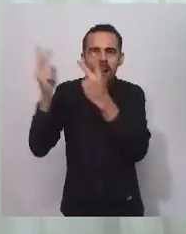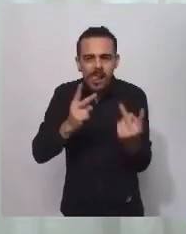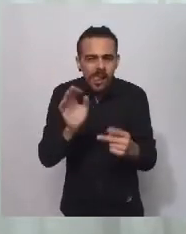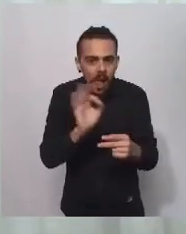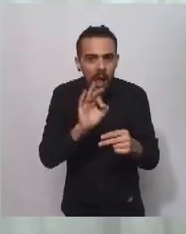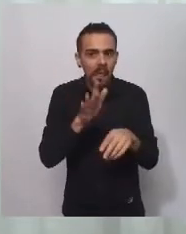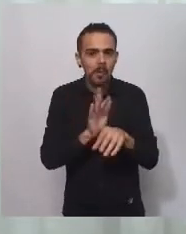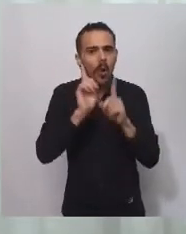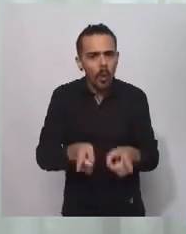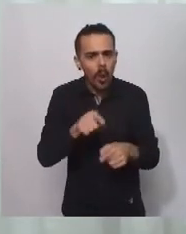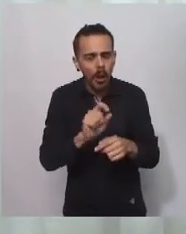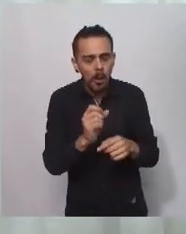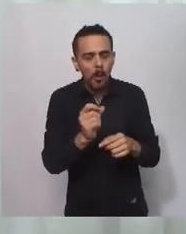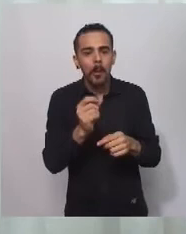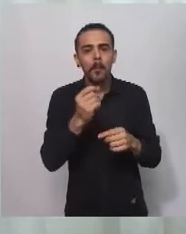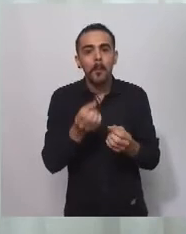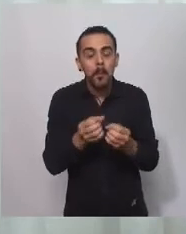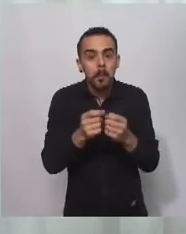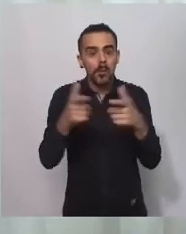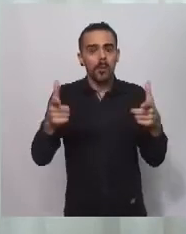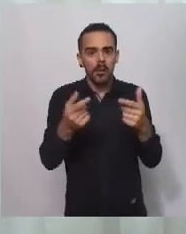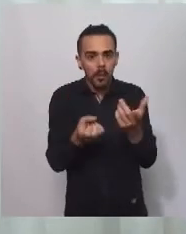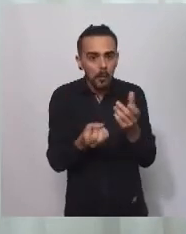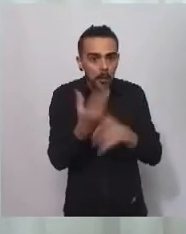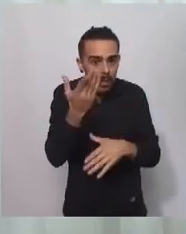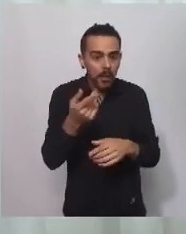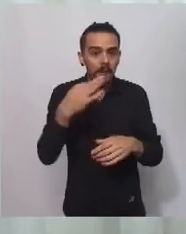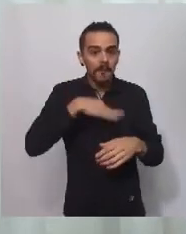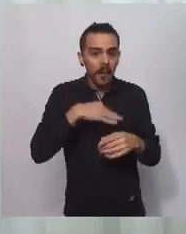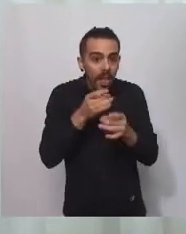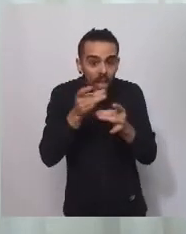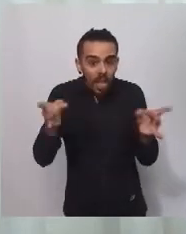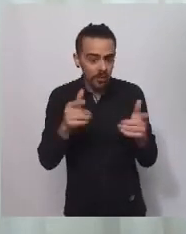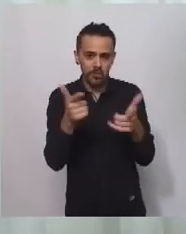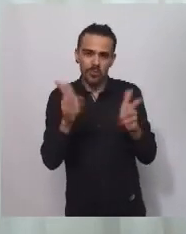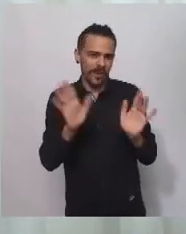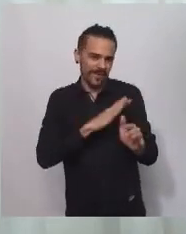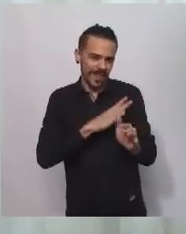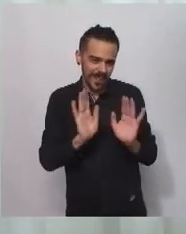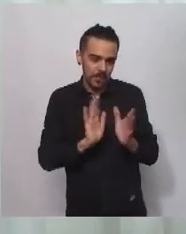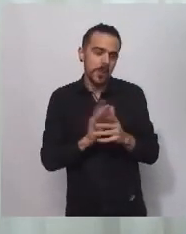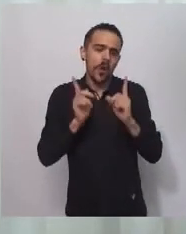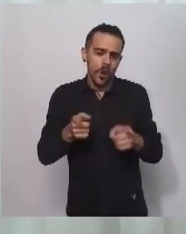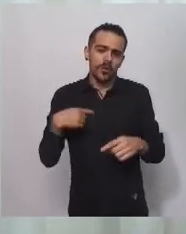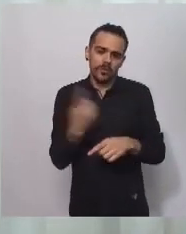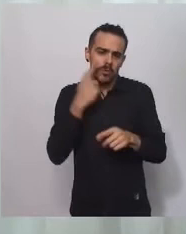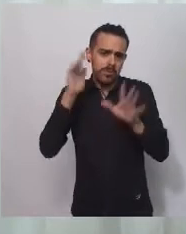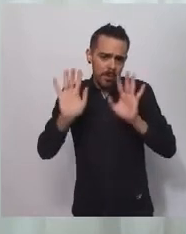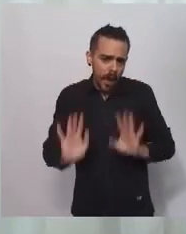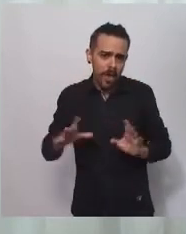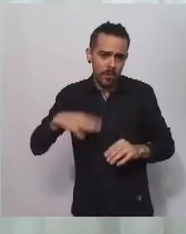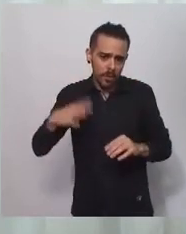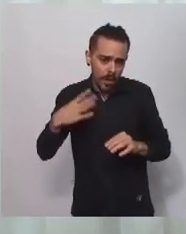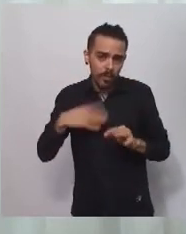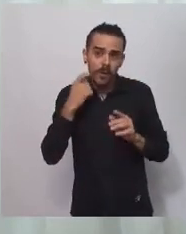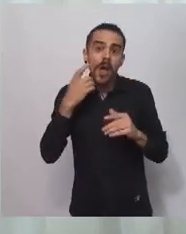sin haber llegado todavía a la de mitigación pero bueno tenemos preparado para cualquier contingencia y hemos estado